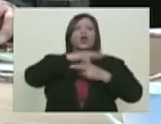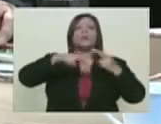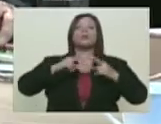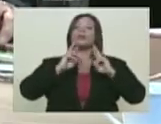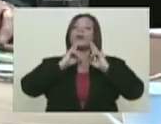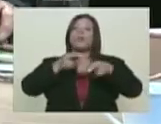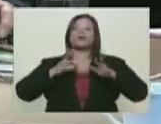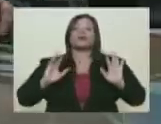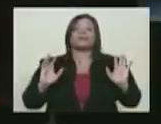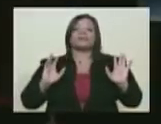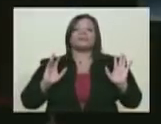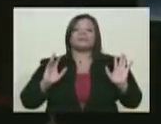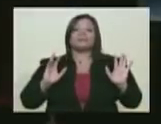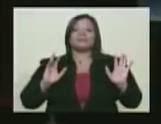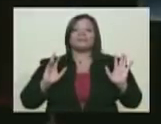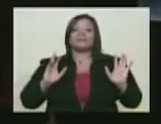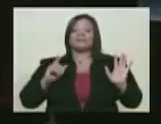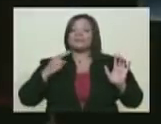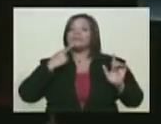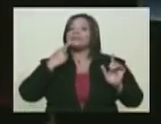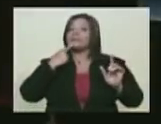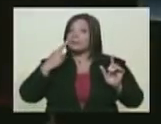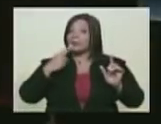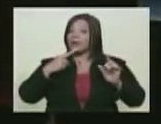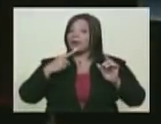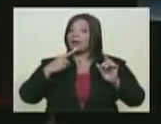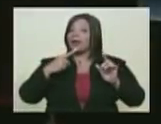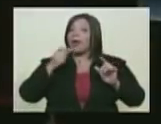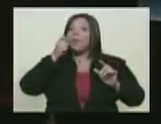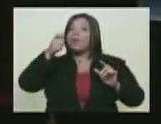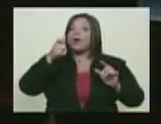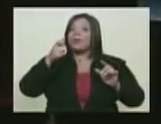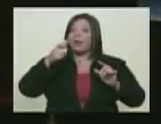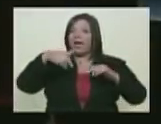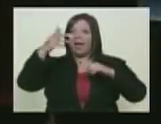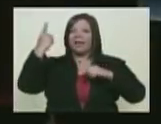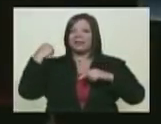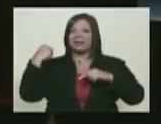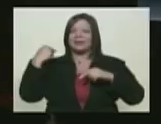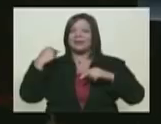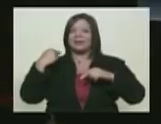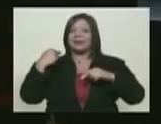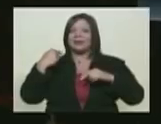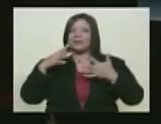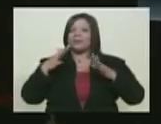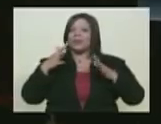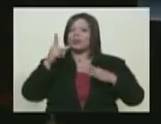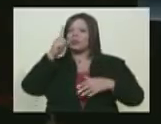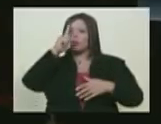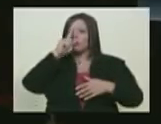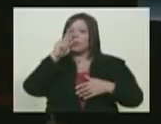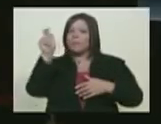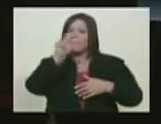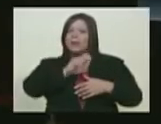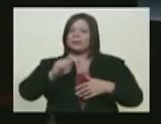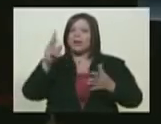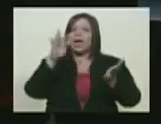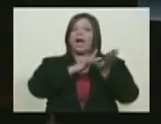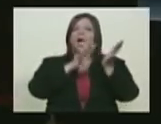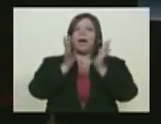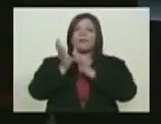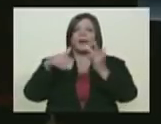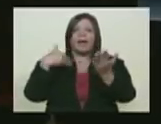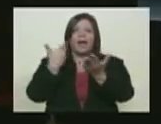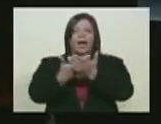respuesta? Pareciera que el pueblo le pasó factura a los factores que estuvieron durante muchísimo tiempo, desde abril